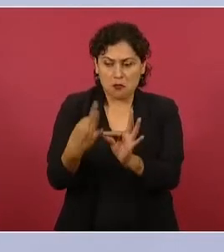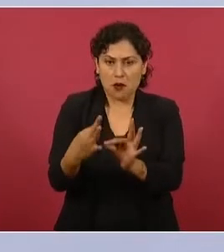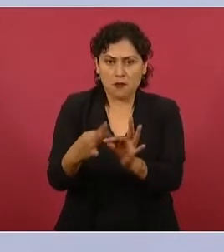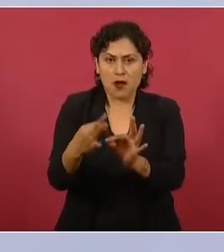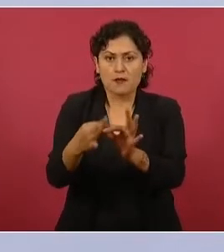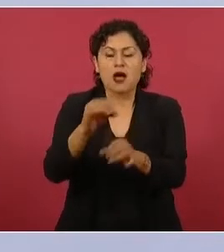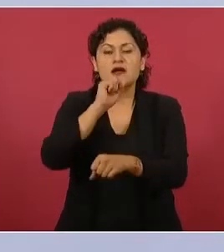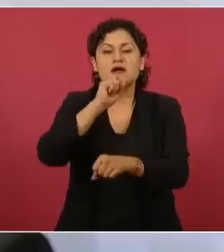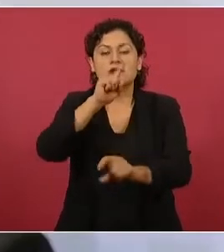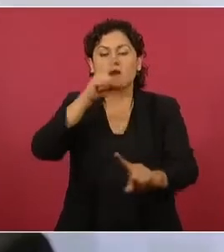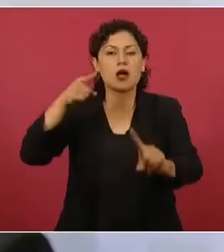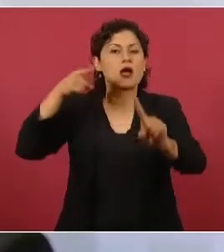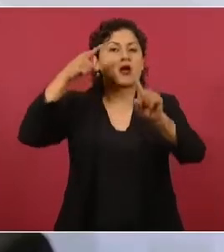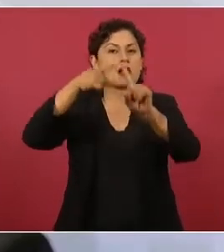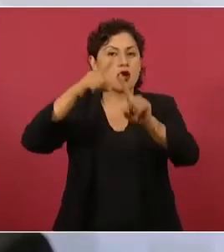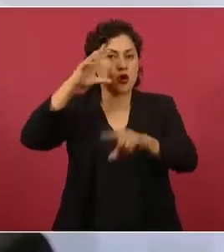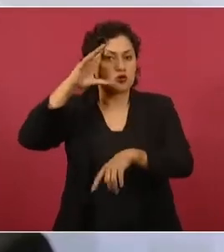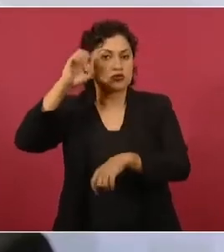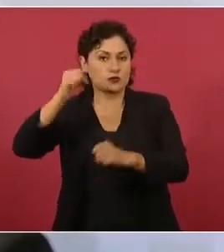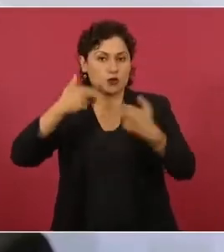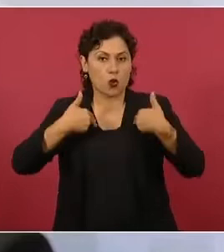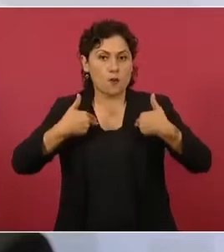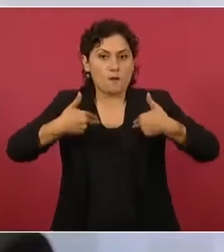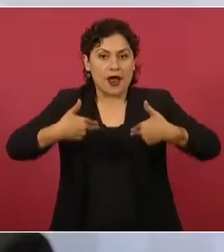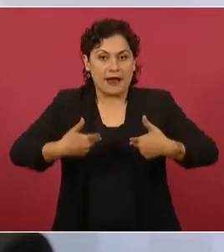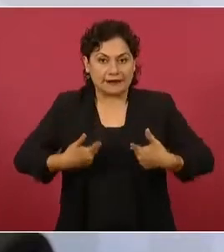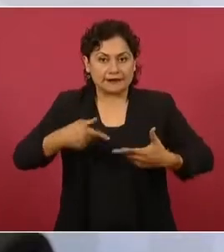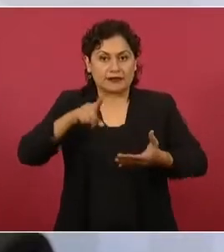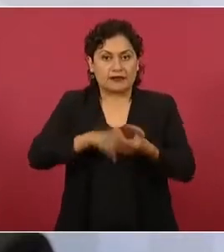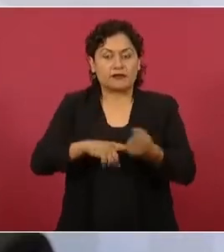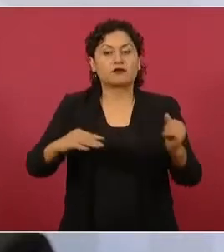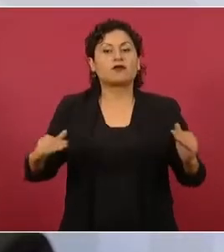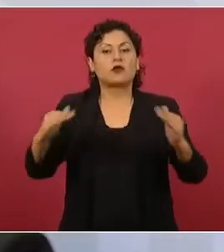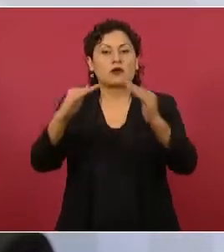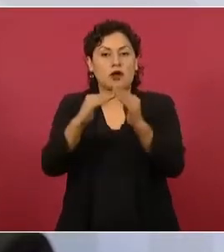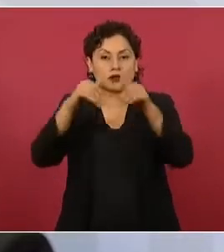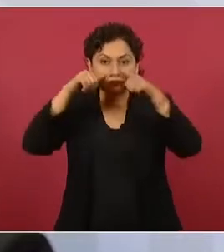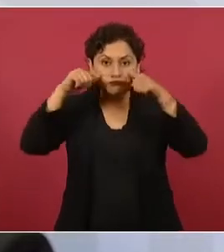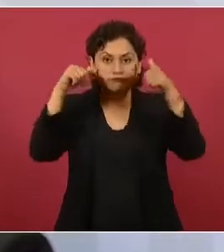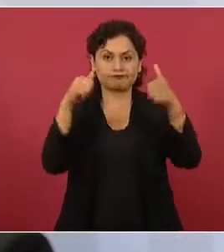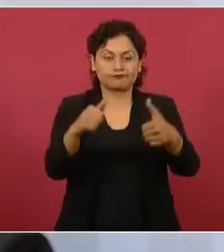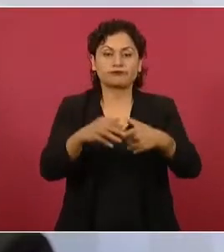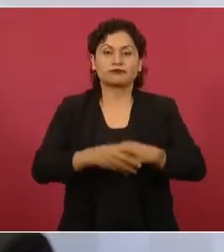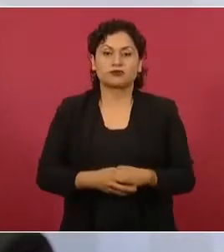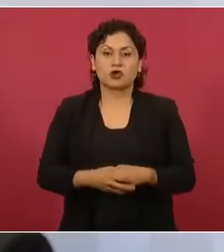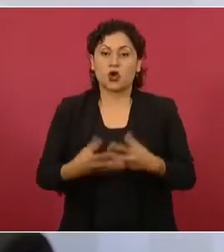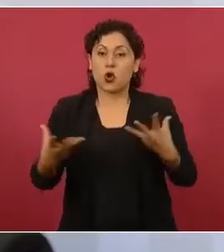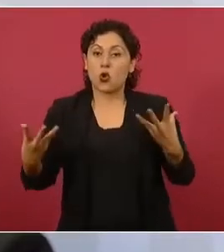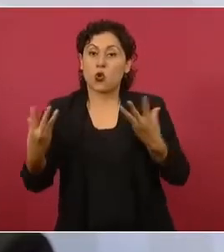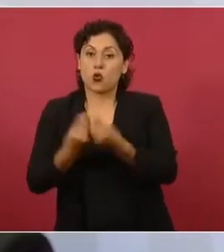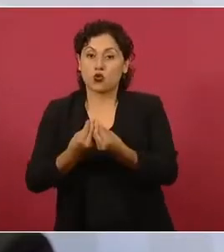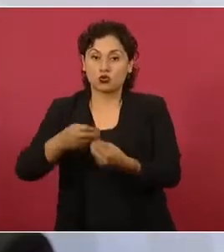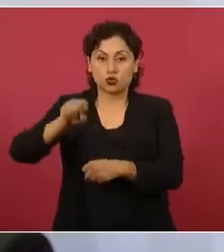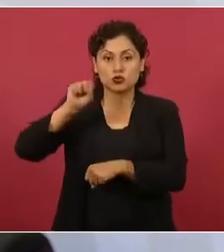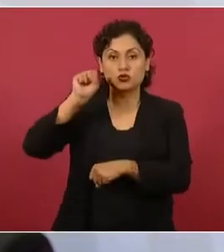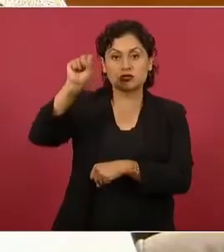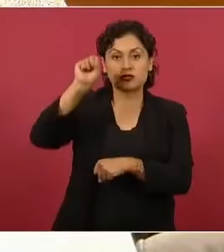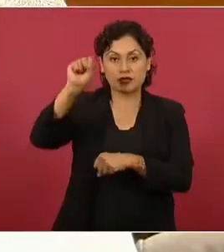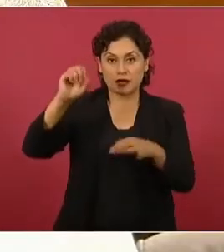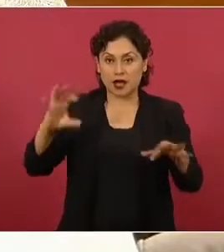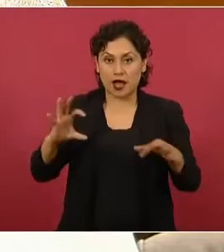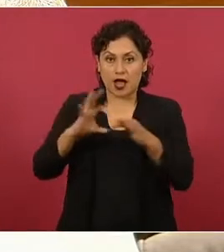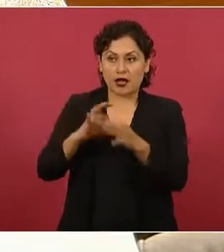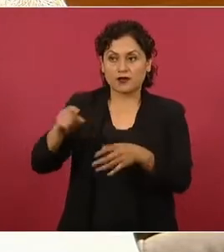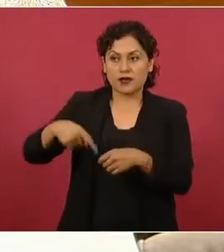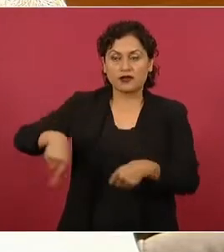vivienda humanista que pone primero a las personas, trabajando de la mano de los sindicatos que están convencidos de la